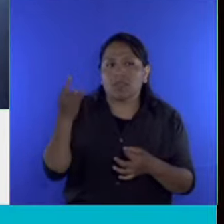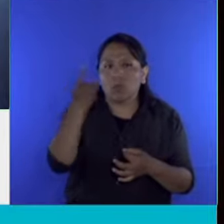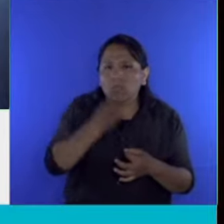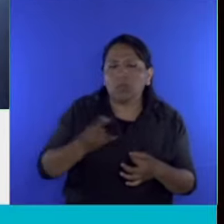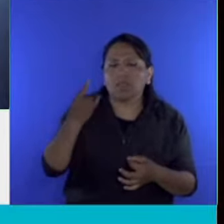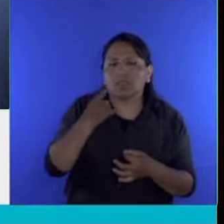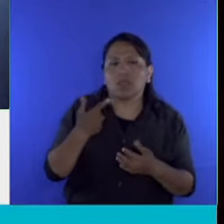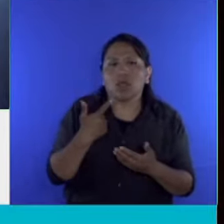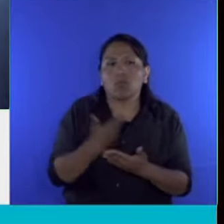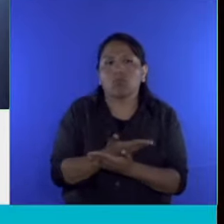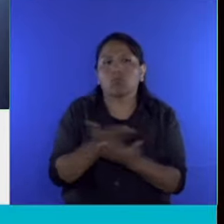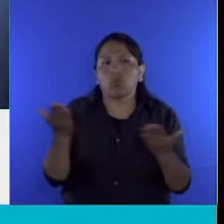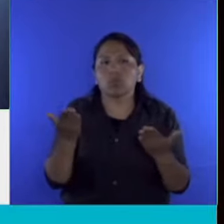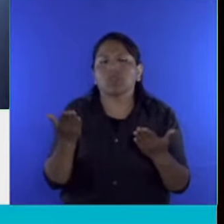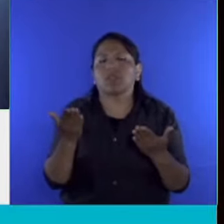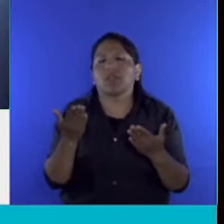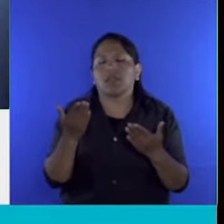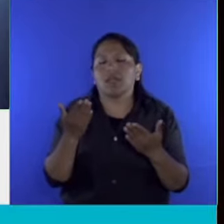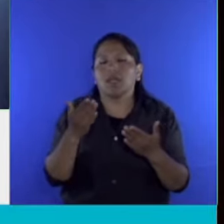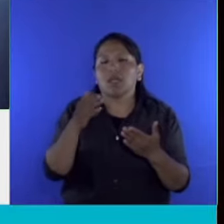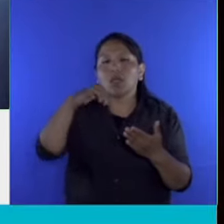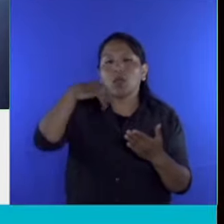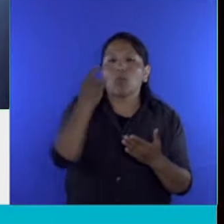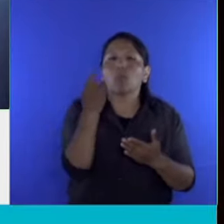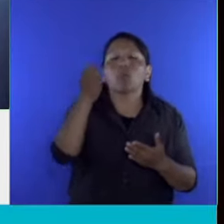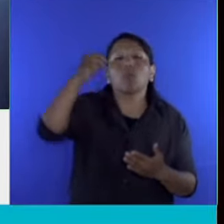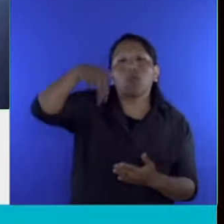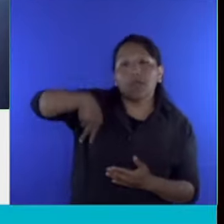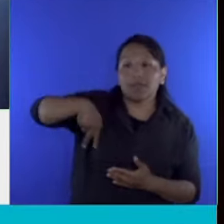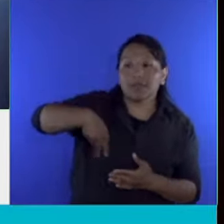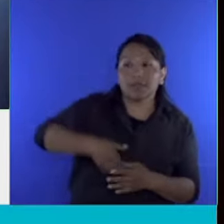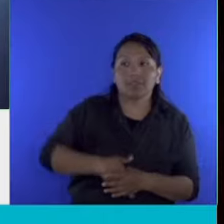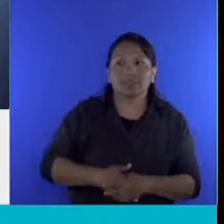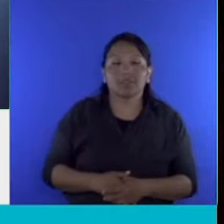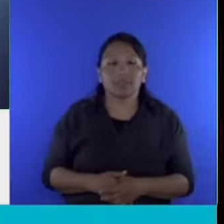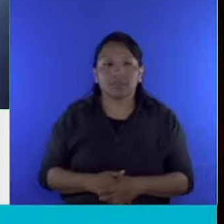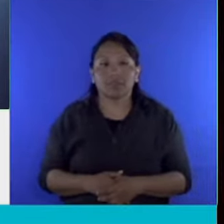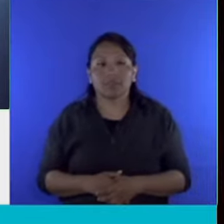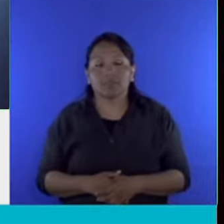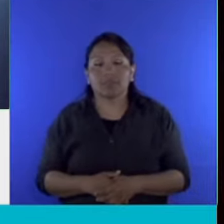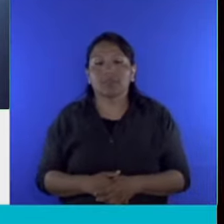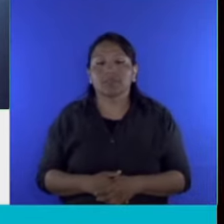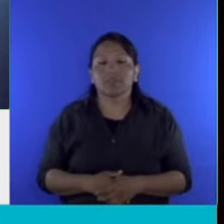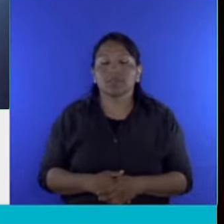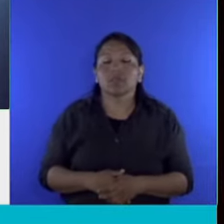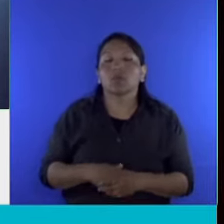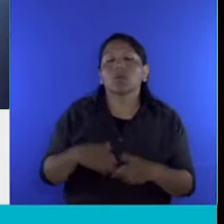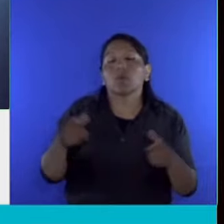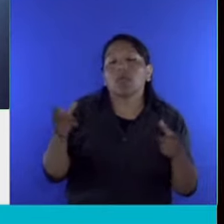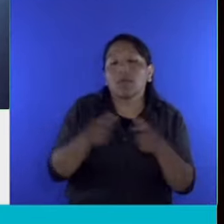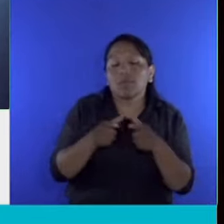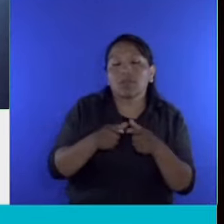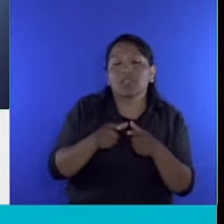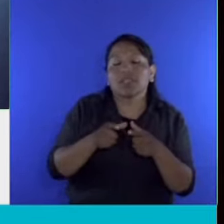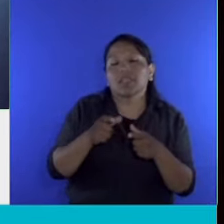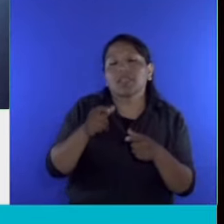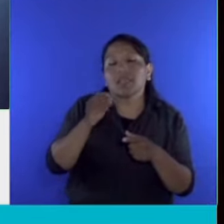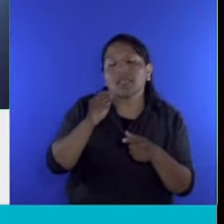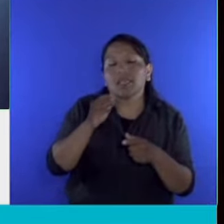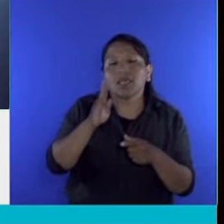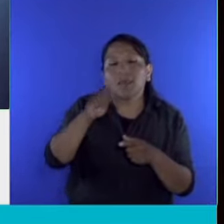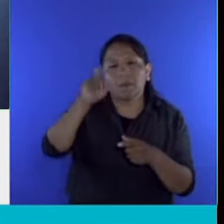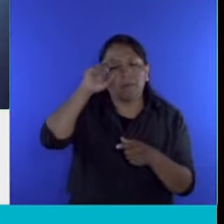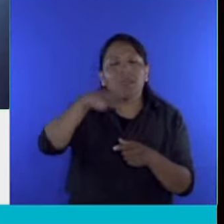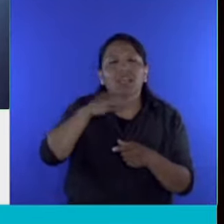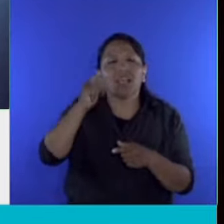pública de nuestro país como es como esam una película de María alch y de benjamí